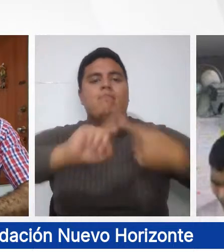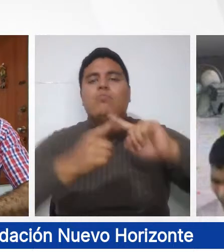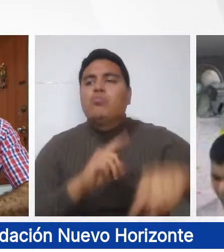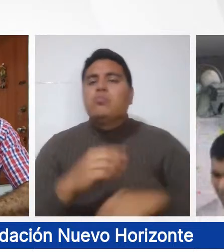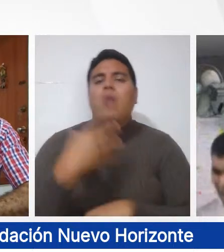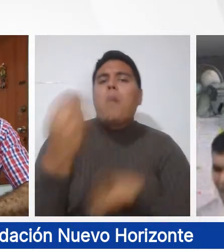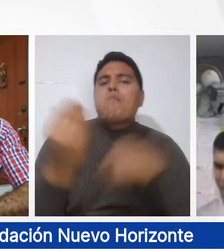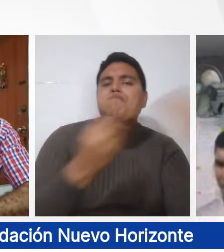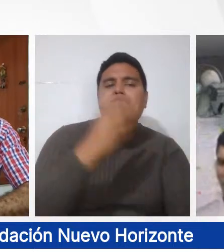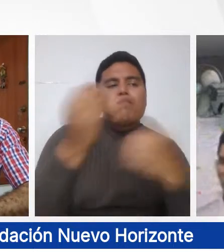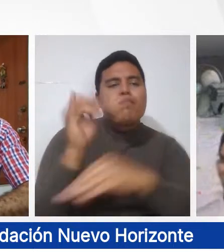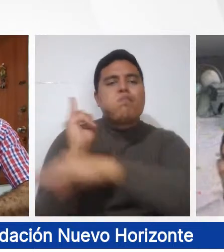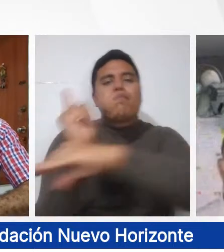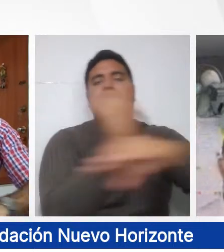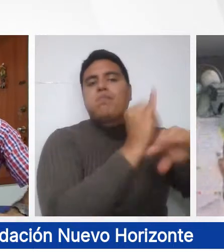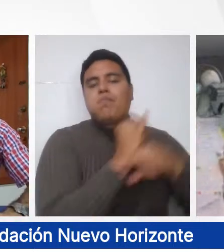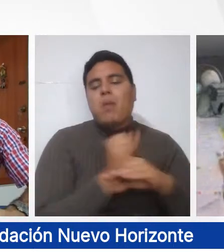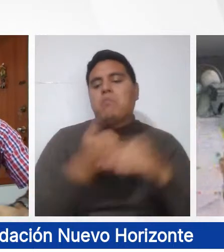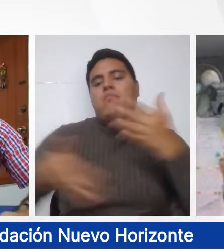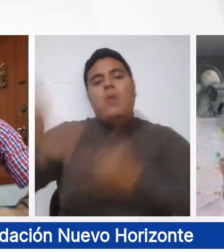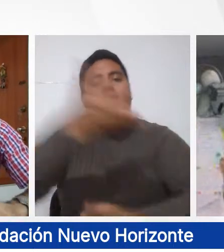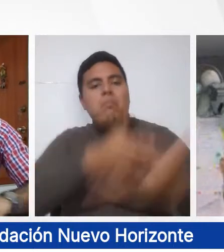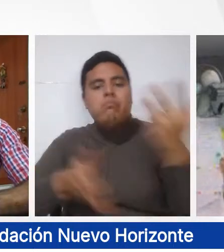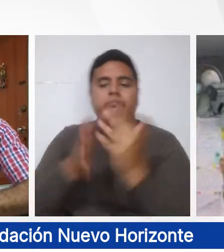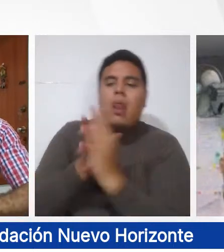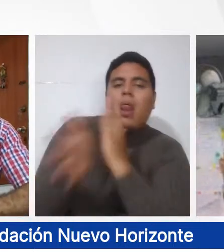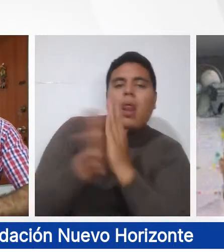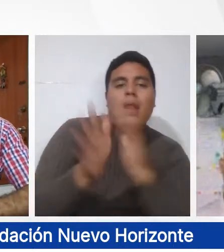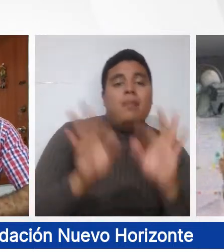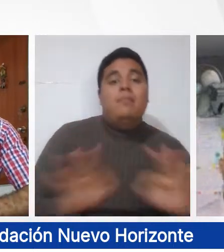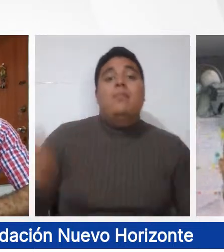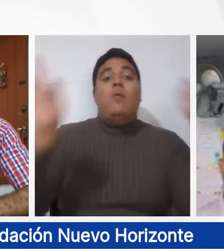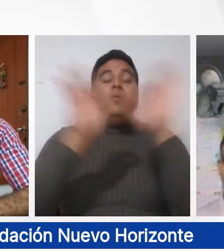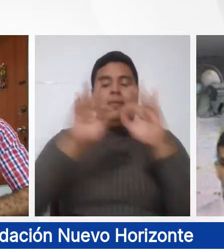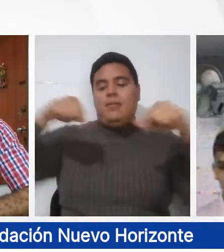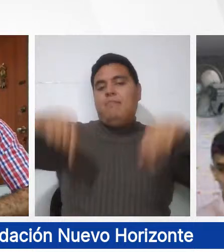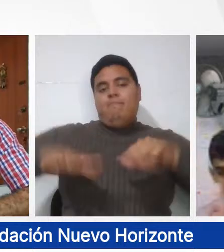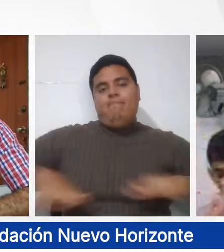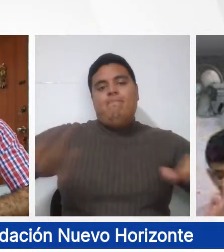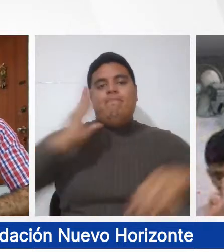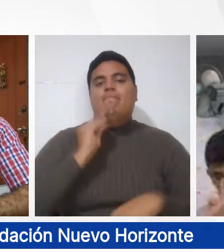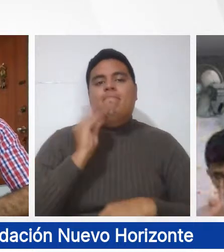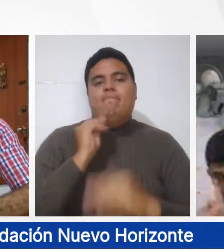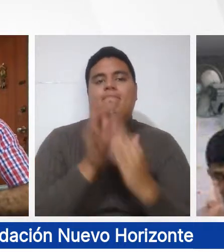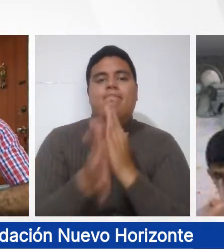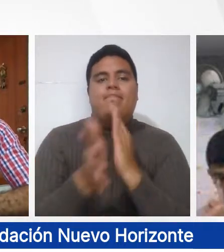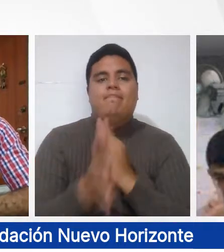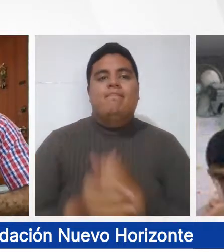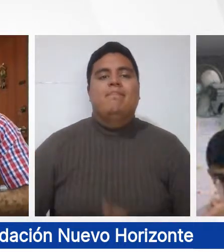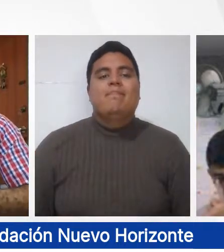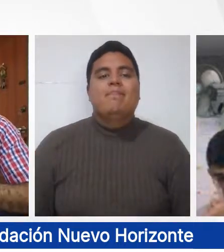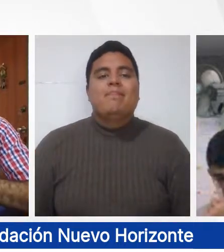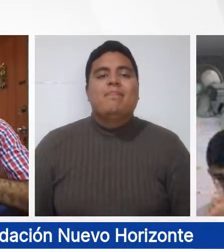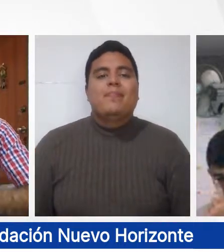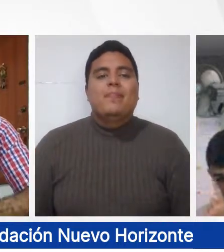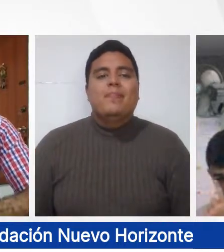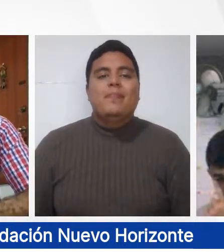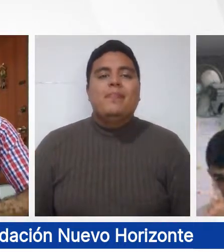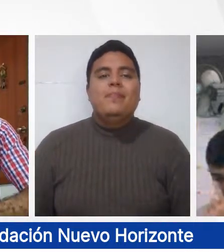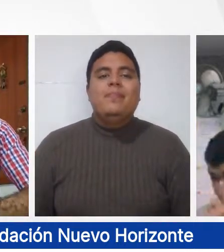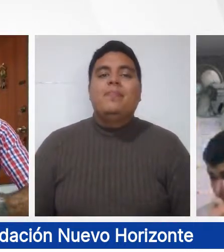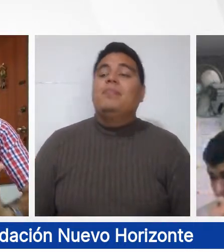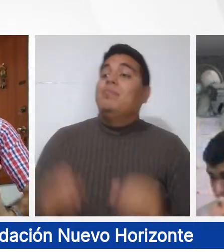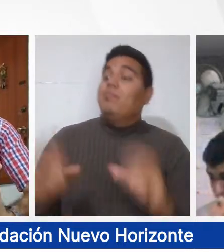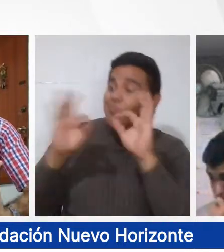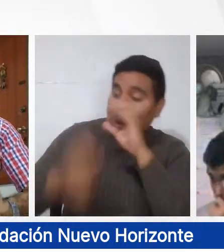educativas para que compartamos pues estas experiencias tan importantes que tenemos en nuestra escuela. Bueno, señor rector, licenciado Hernando Roa, un gusto